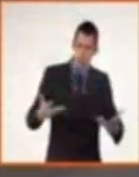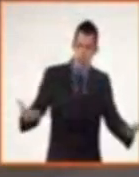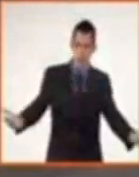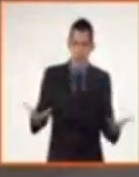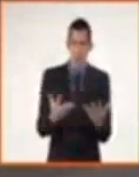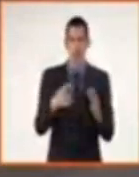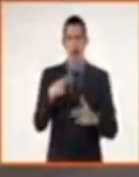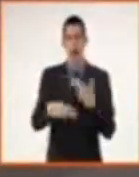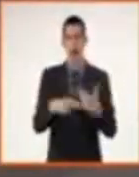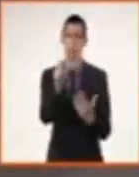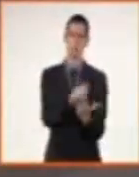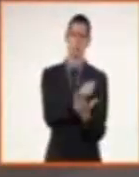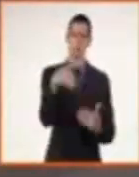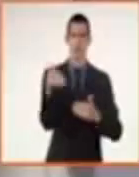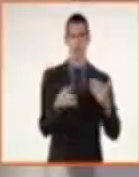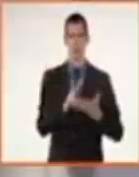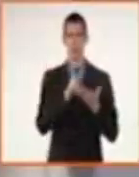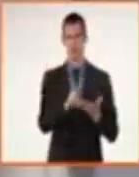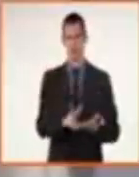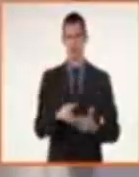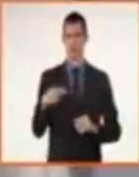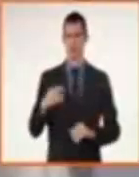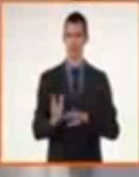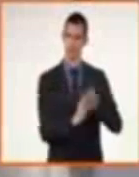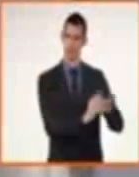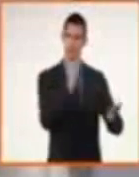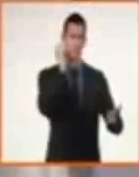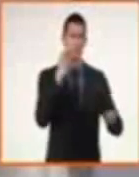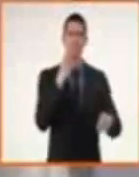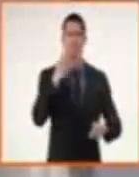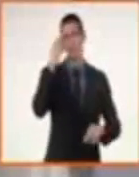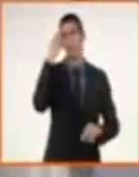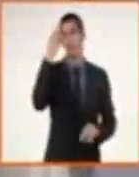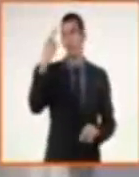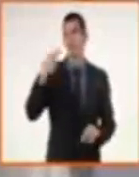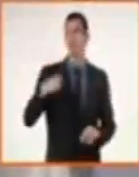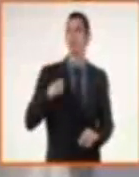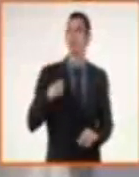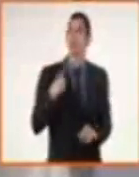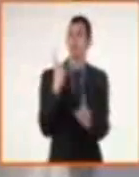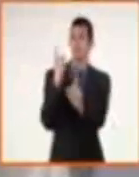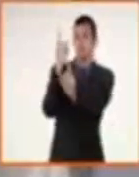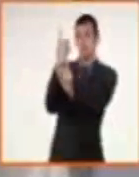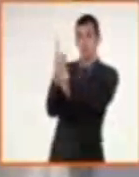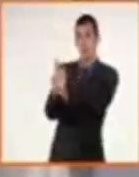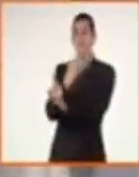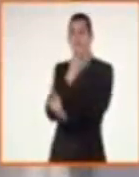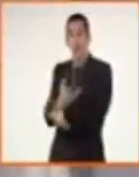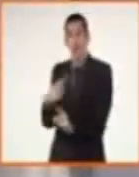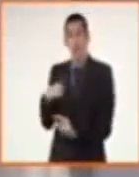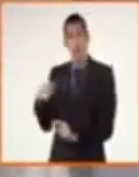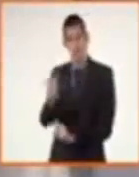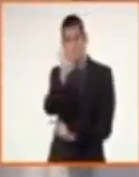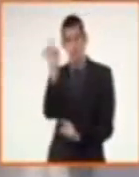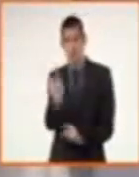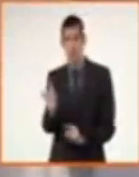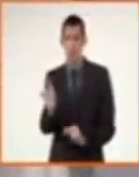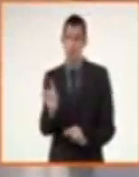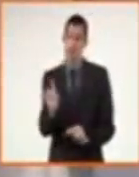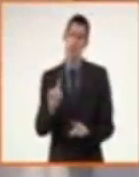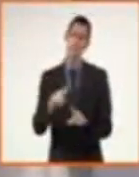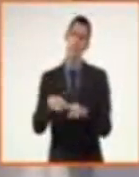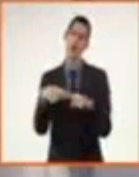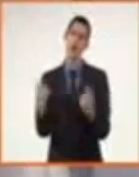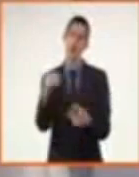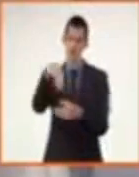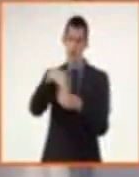un canal amigo que una vez me dijo, si yo me encuentro a Fidel Castro, le voy a preguntar por qué en Cuba no hay elecciones. Digo, bueno, primero estudia un poquito,